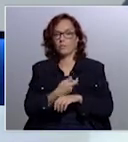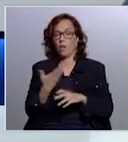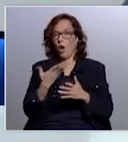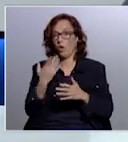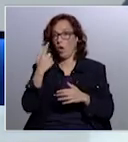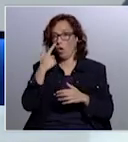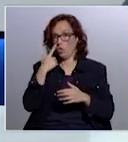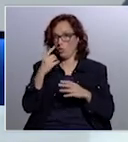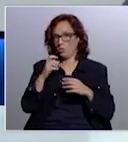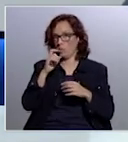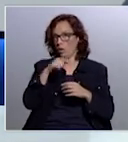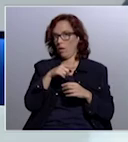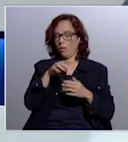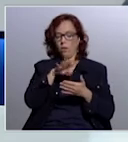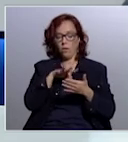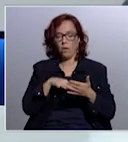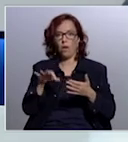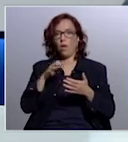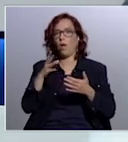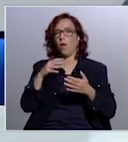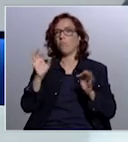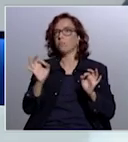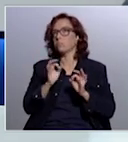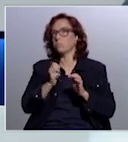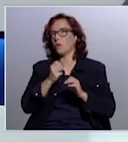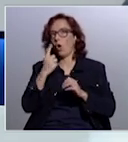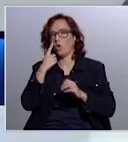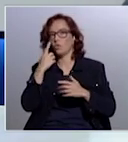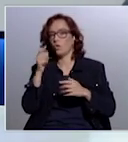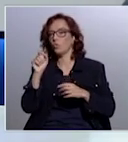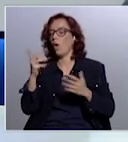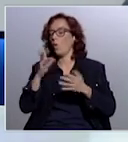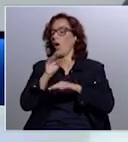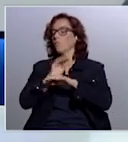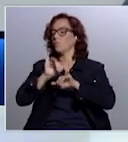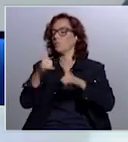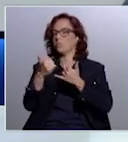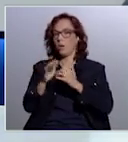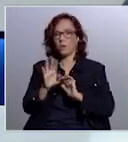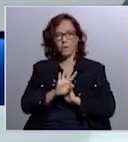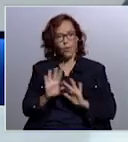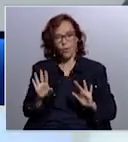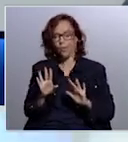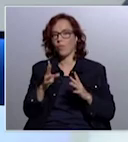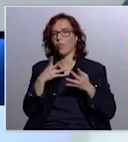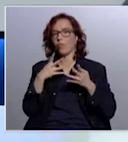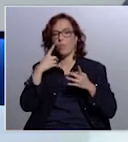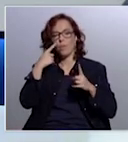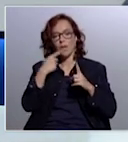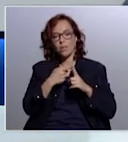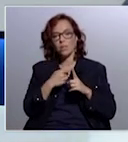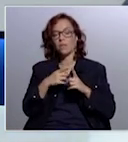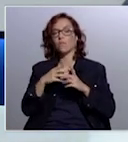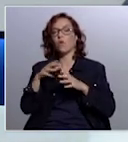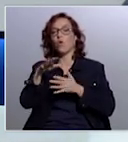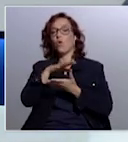shakespeare beethoven mozart sus cultos justamente el desafío es hacer que los públicos transiten de los lugares